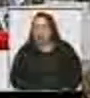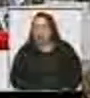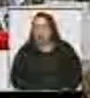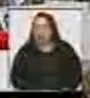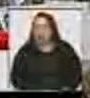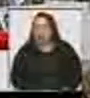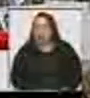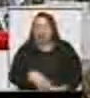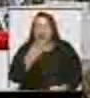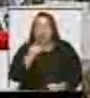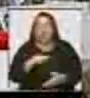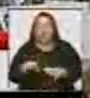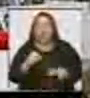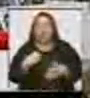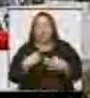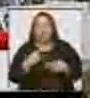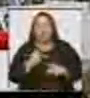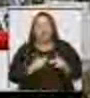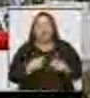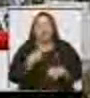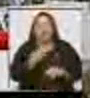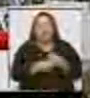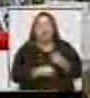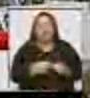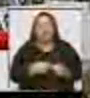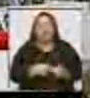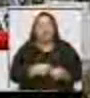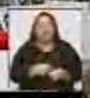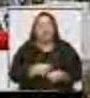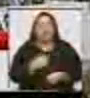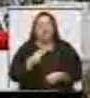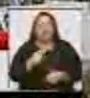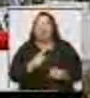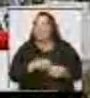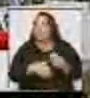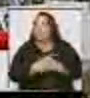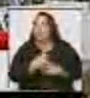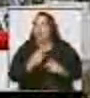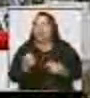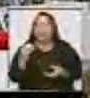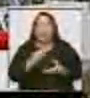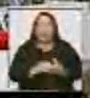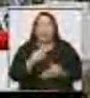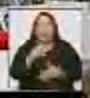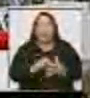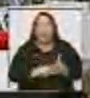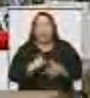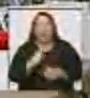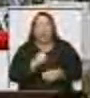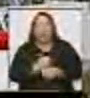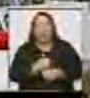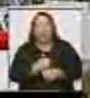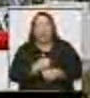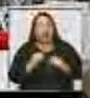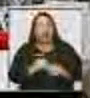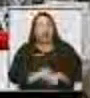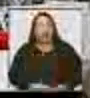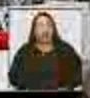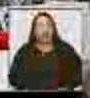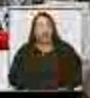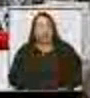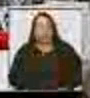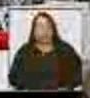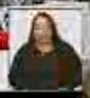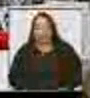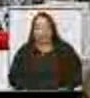mecanismo lo que hace es permitir que personas que han aportado, ojo, han aportado, y la gente no solo aporta en planilla, si uno es un trabajador independiente,